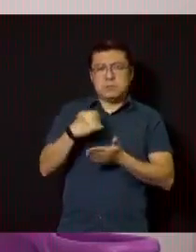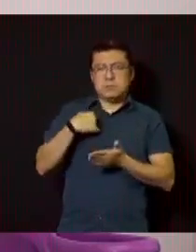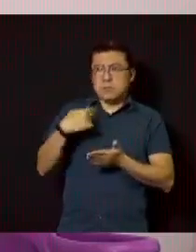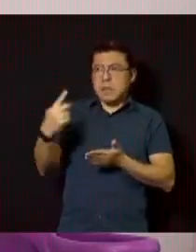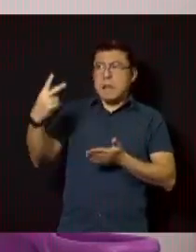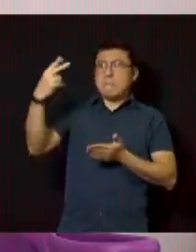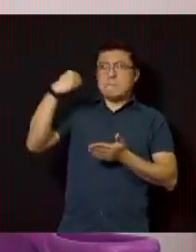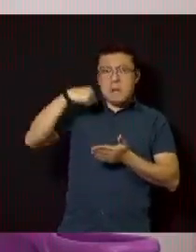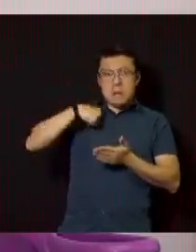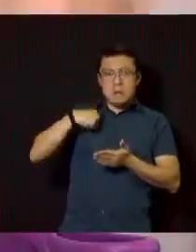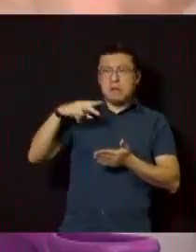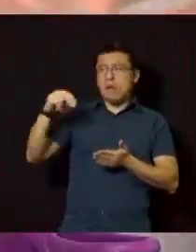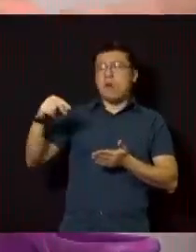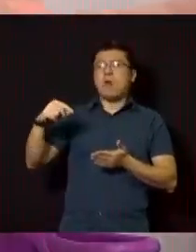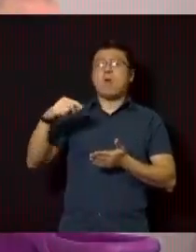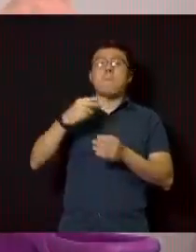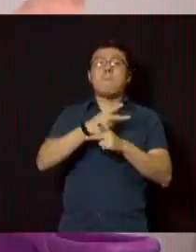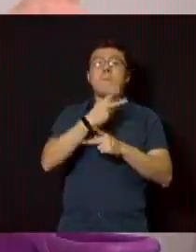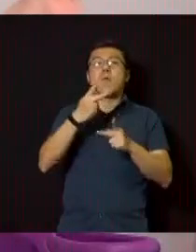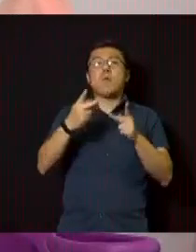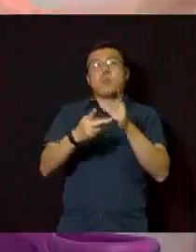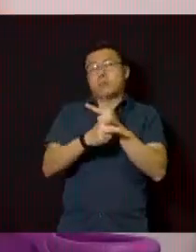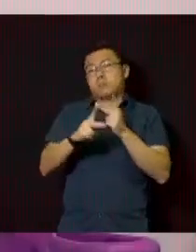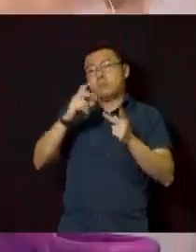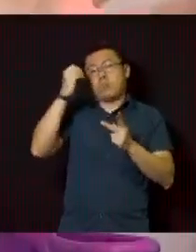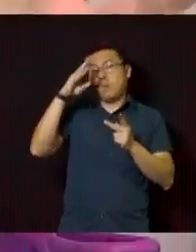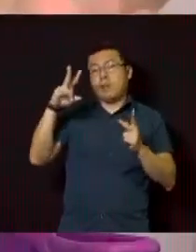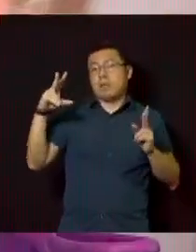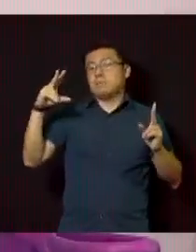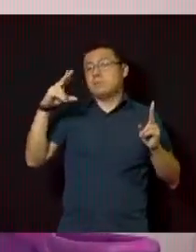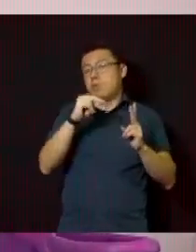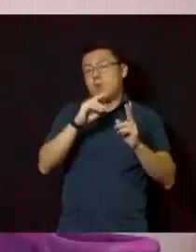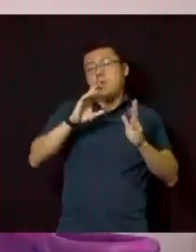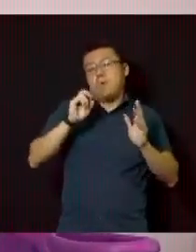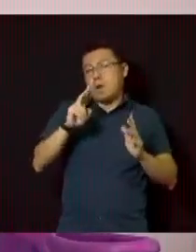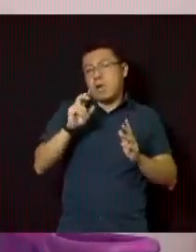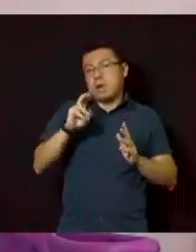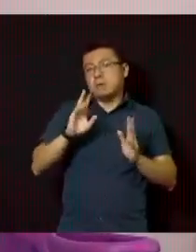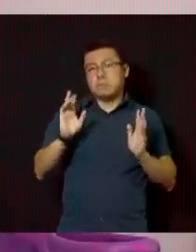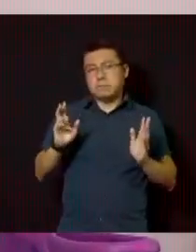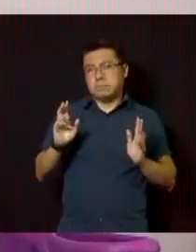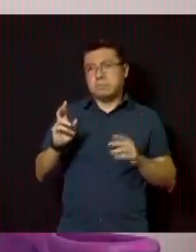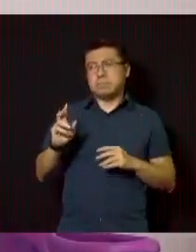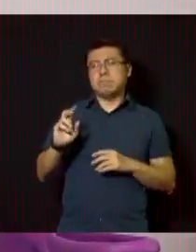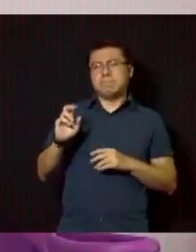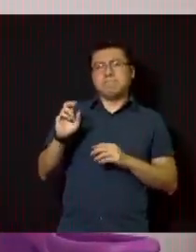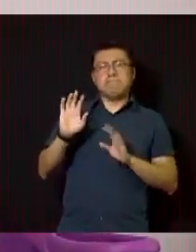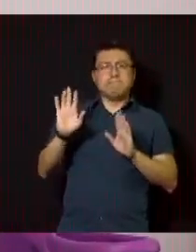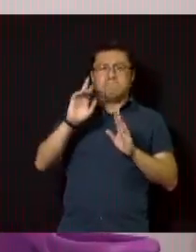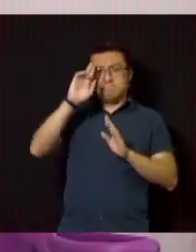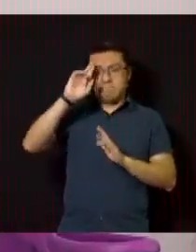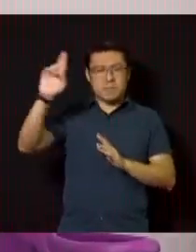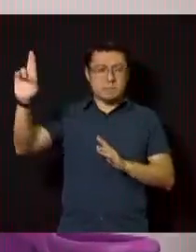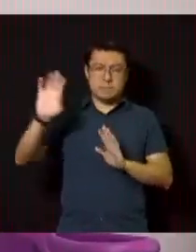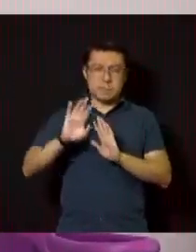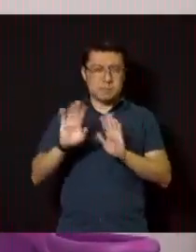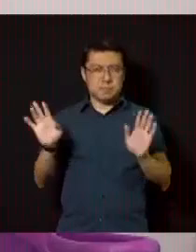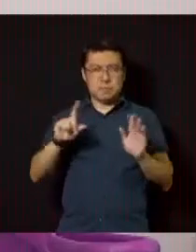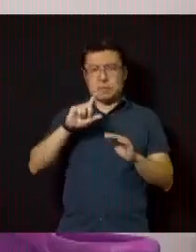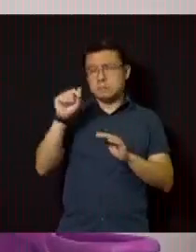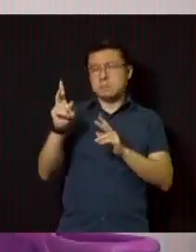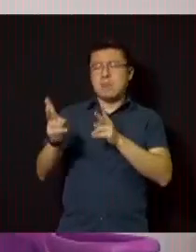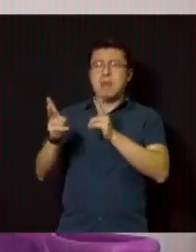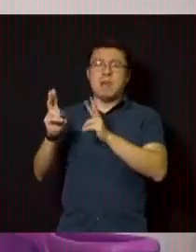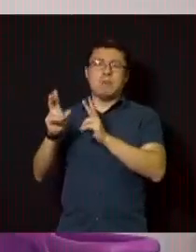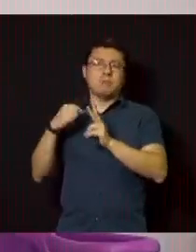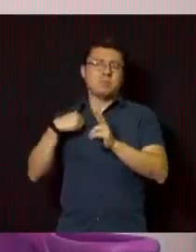a tu oportunidad, y que eso no significa que no puedas seguir siendo tus amigos o tu familia. Entonces lo dejé así, pero bueno, ya al terminar la charla ya me